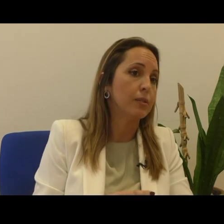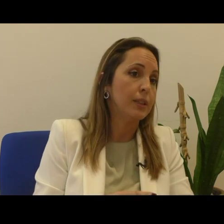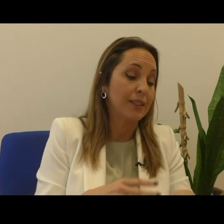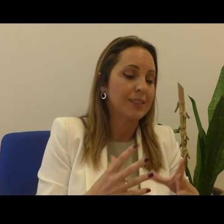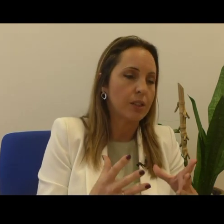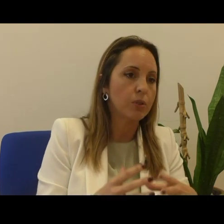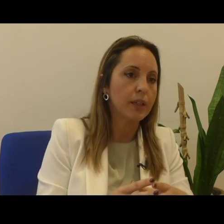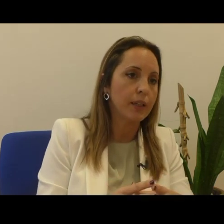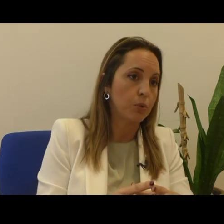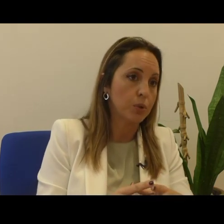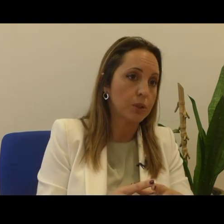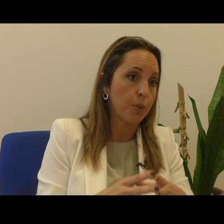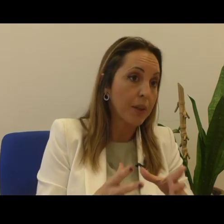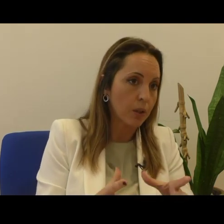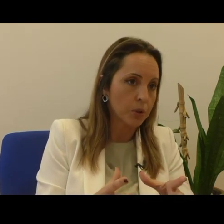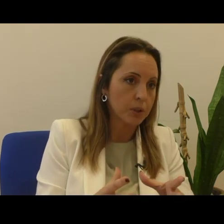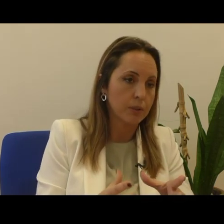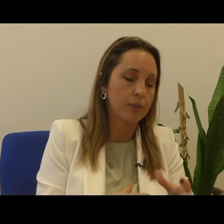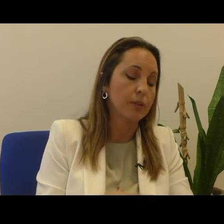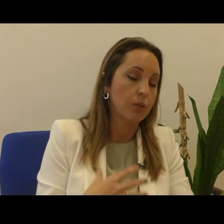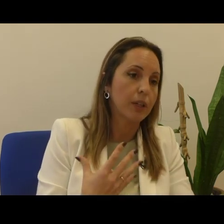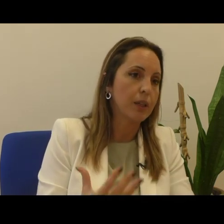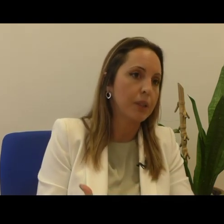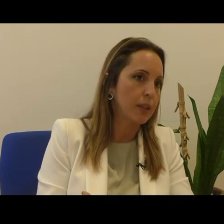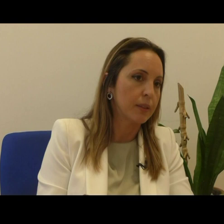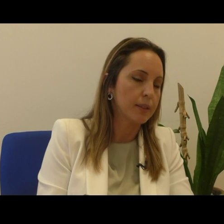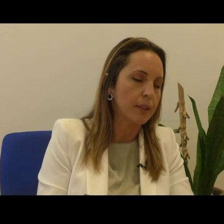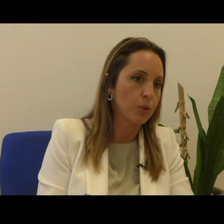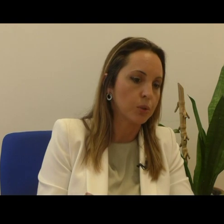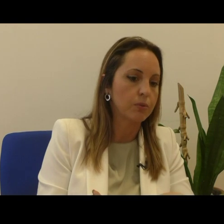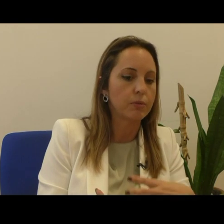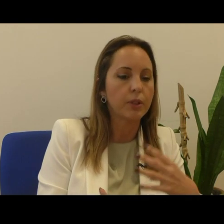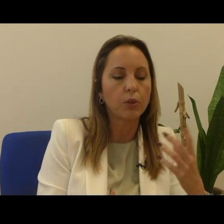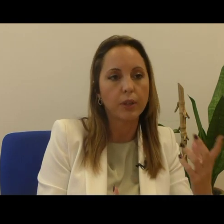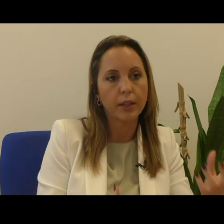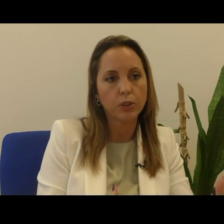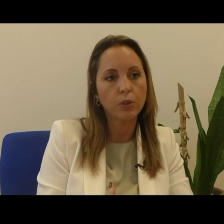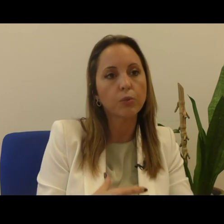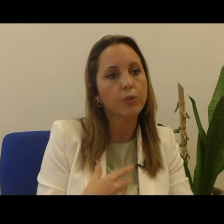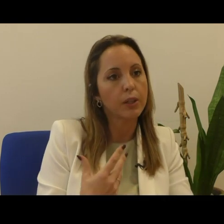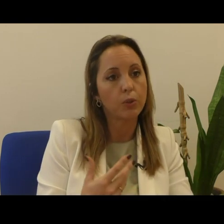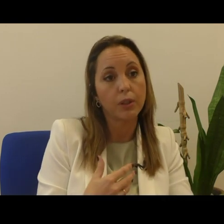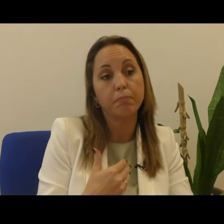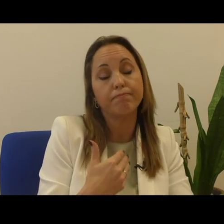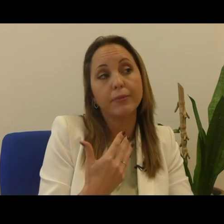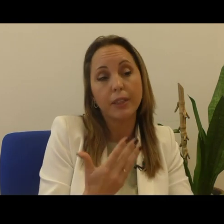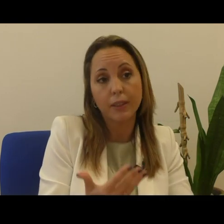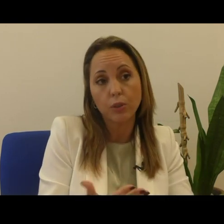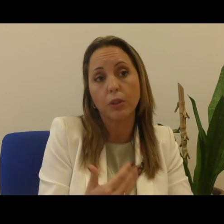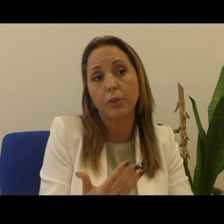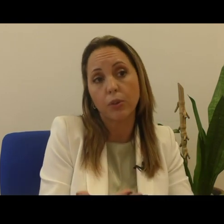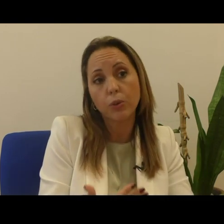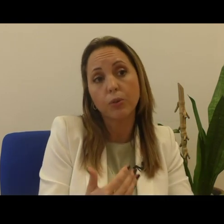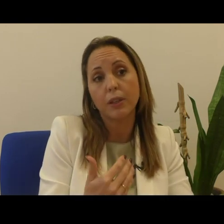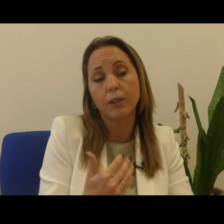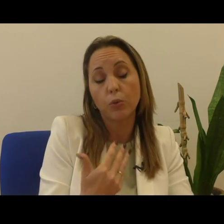incluye y se desarrolla en unos ciclos, concretamente en 3 ciclos, un ciclo de agresión, un ciclo de intento